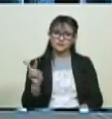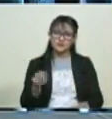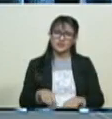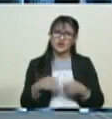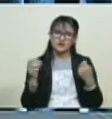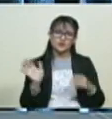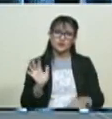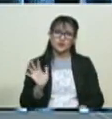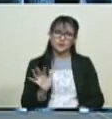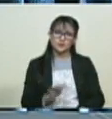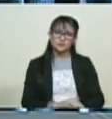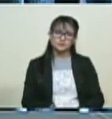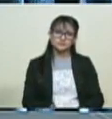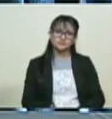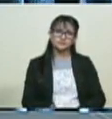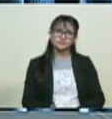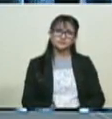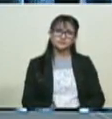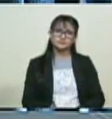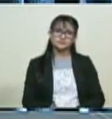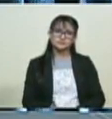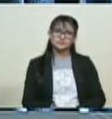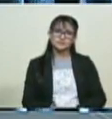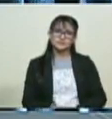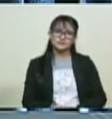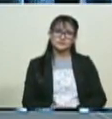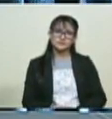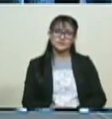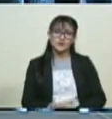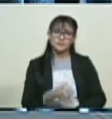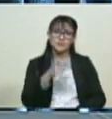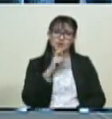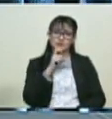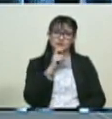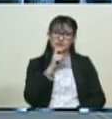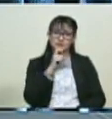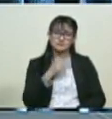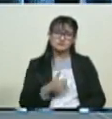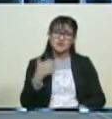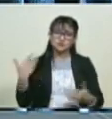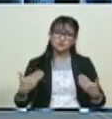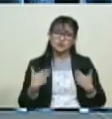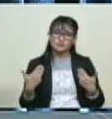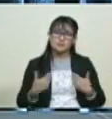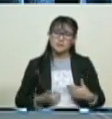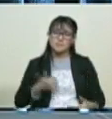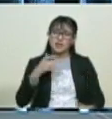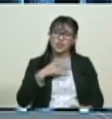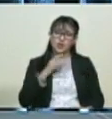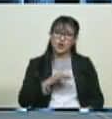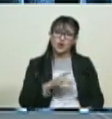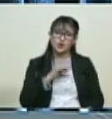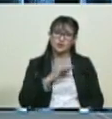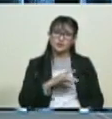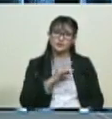lo cual añade más dificultades más sufrimiento y más dolor